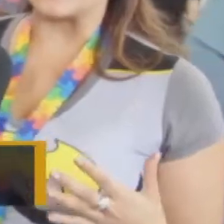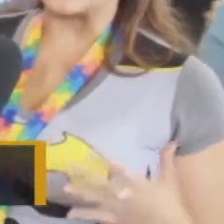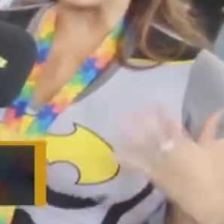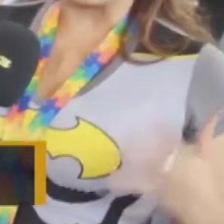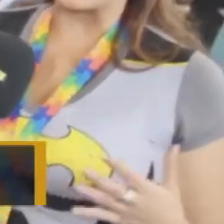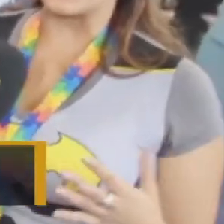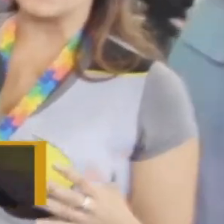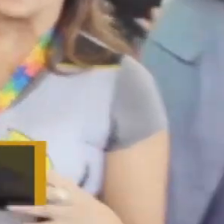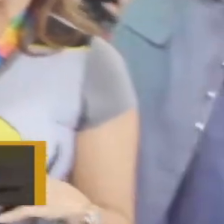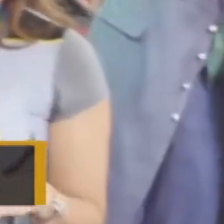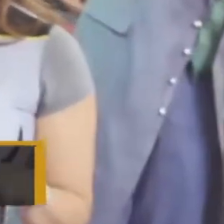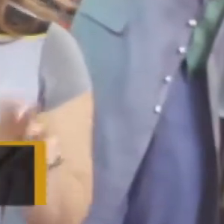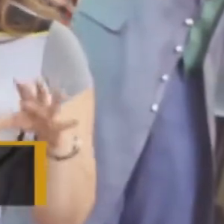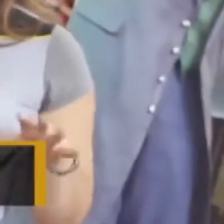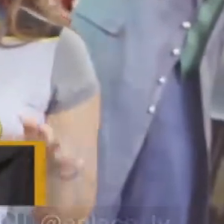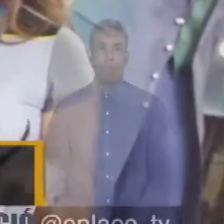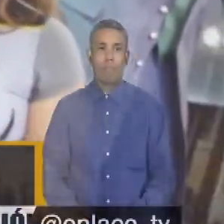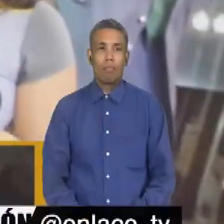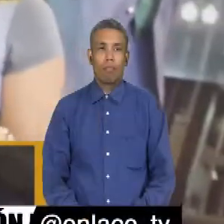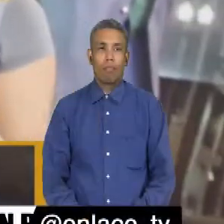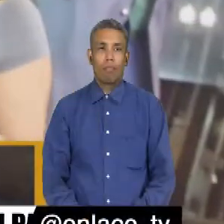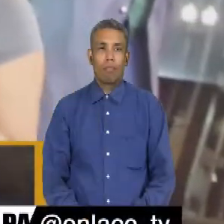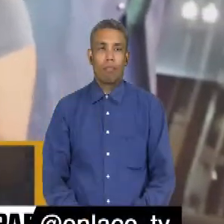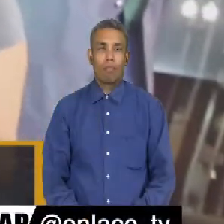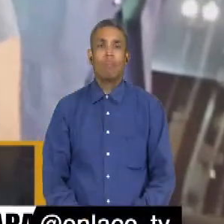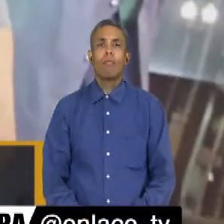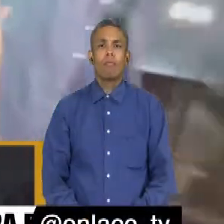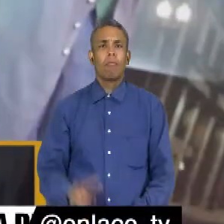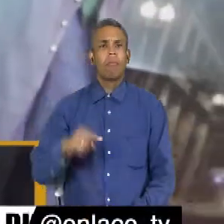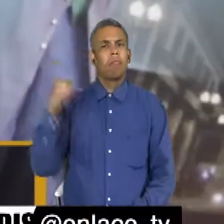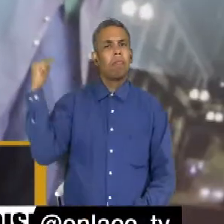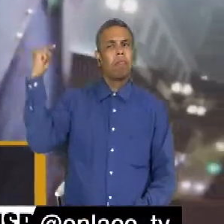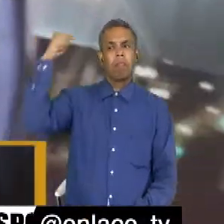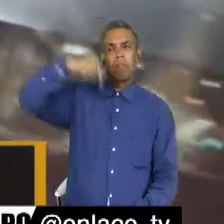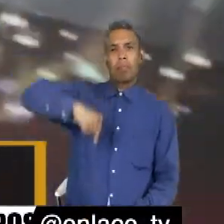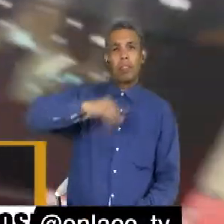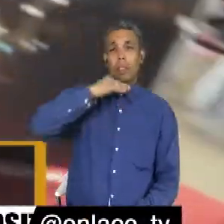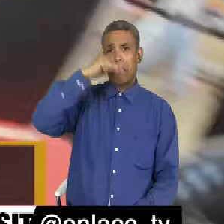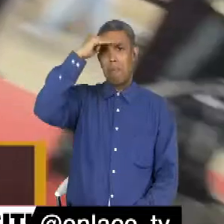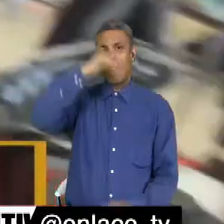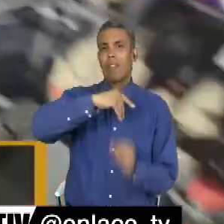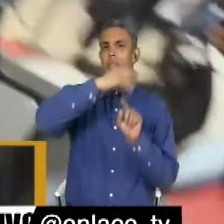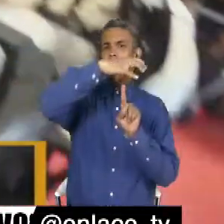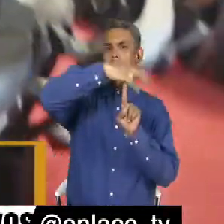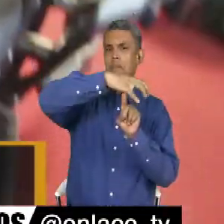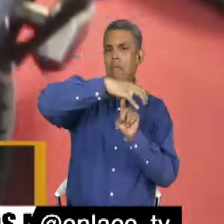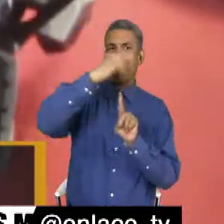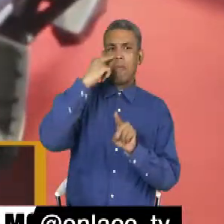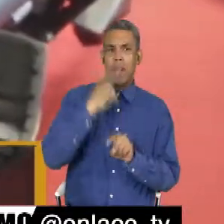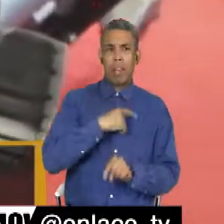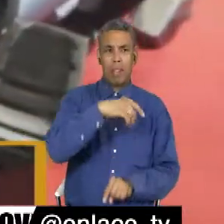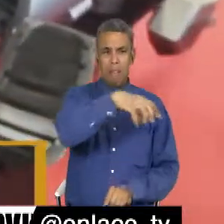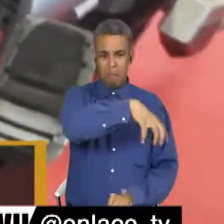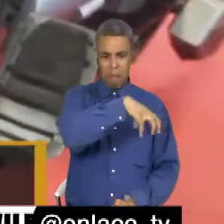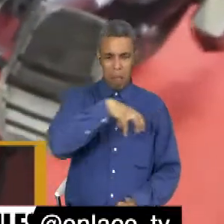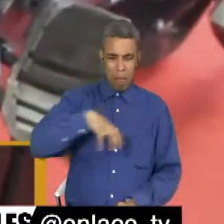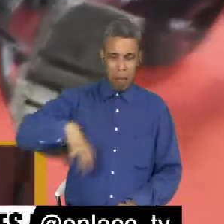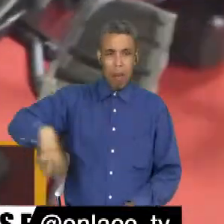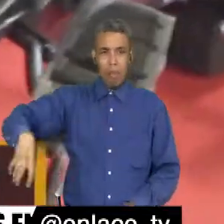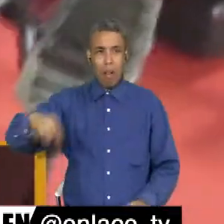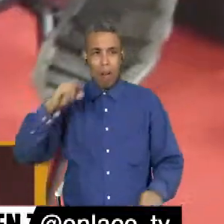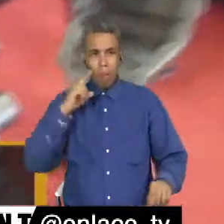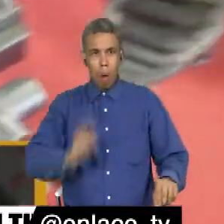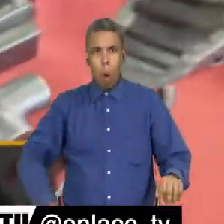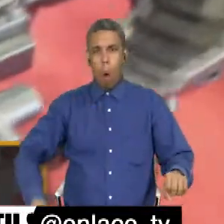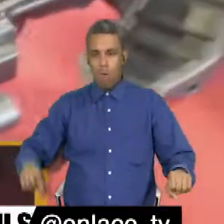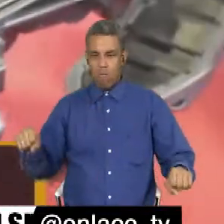traer hasta este espacio la Batpod, que es la motocicleta que fue utilizada en la película, la original. Buenas tardes, ¿con quién estamos? Hola, ¿qué tal? Mi